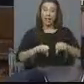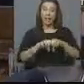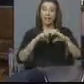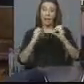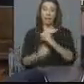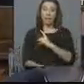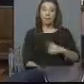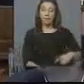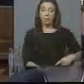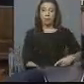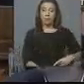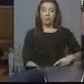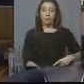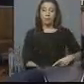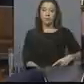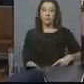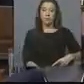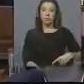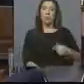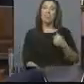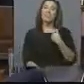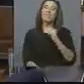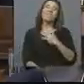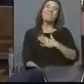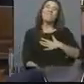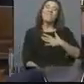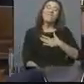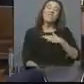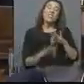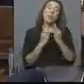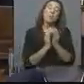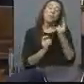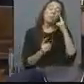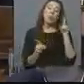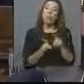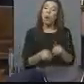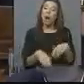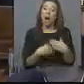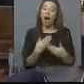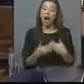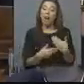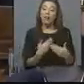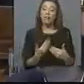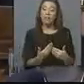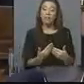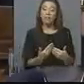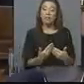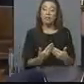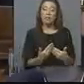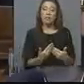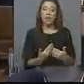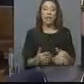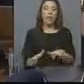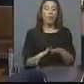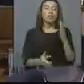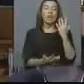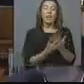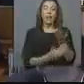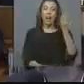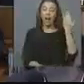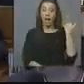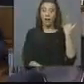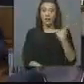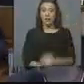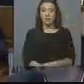Diputados. Y quiero decir que no a nuestra entera satisfacción, pero creemos que son avances respecto al punto que se encontraba inicialmente.